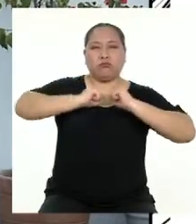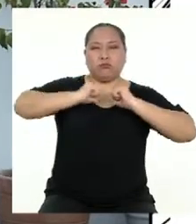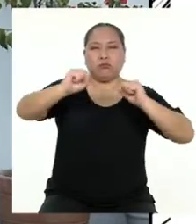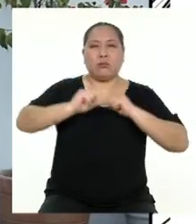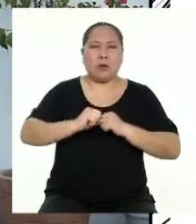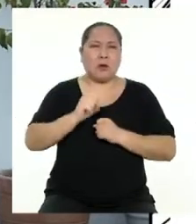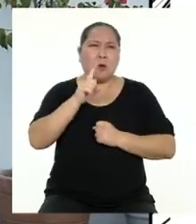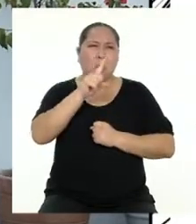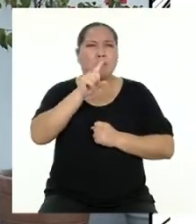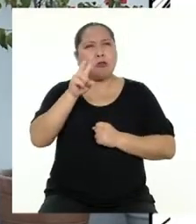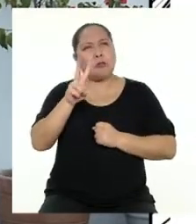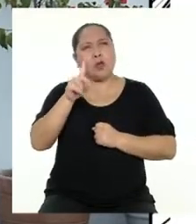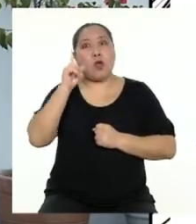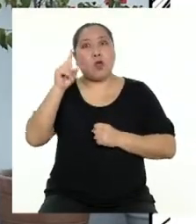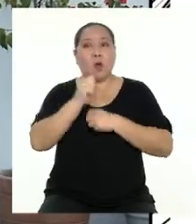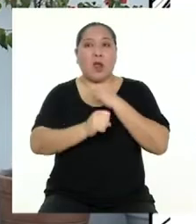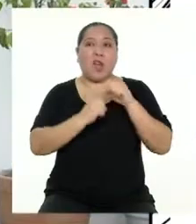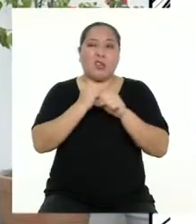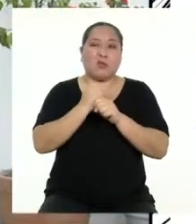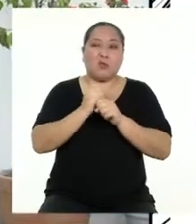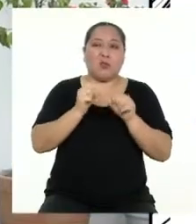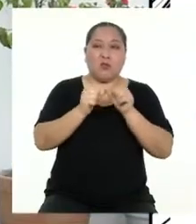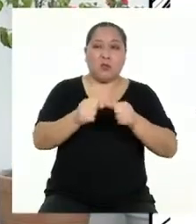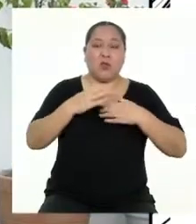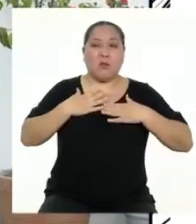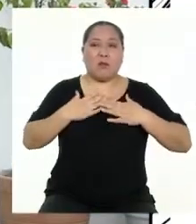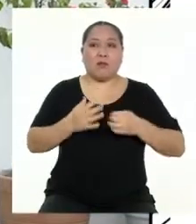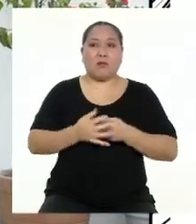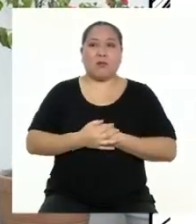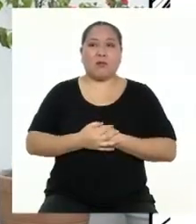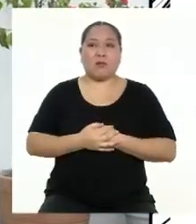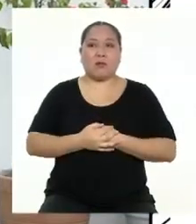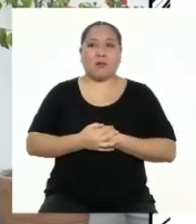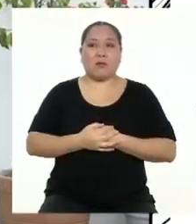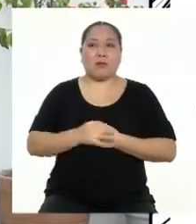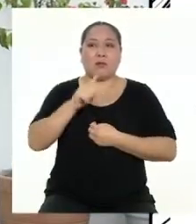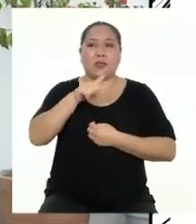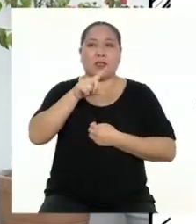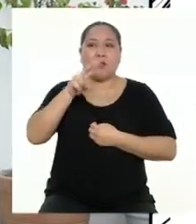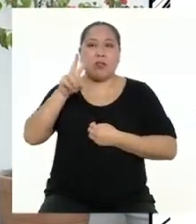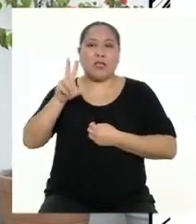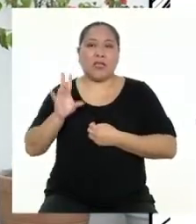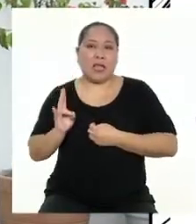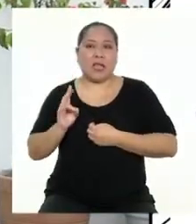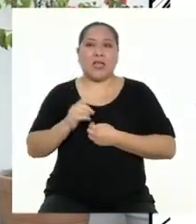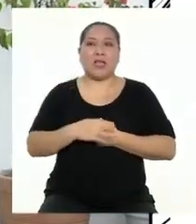año para mantener pues la figura, ¿no? 726, 727,